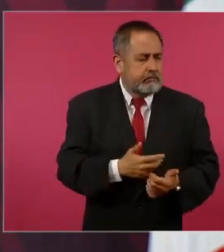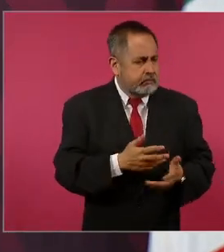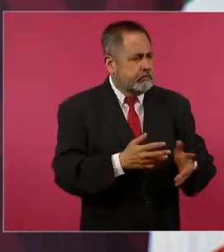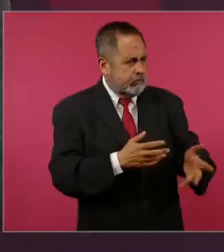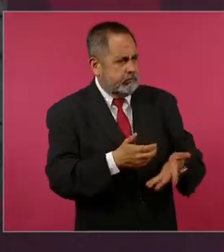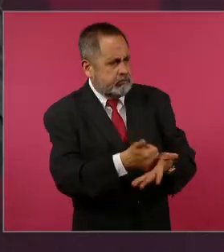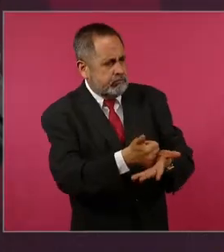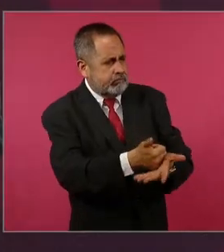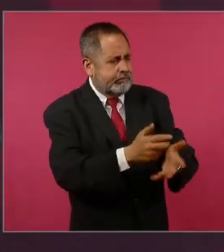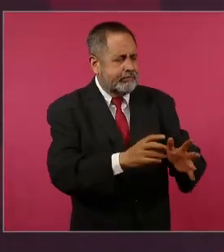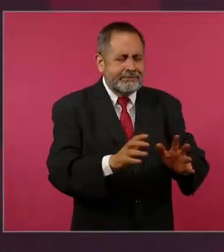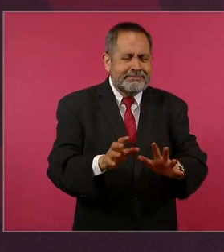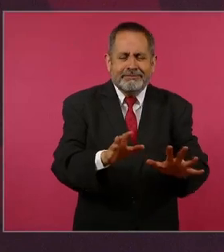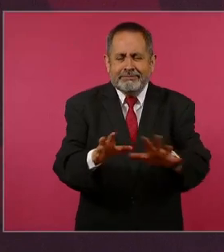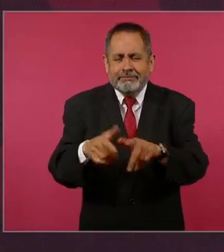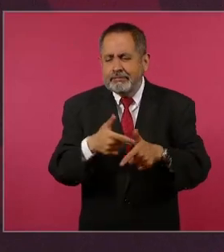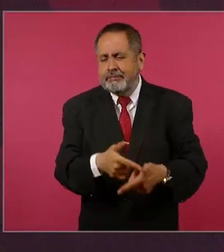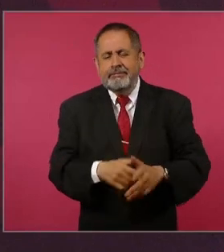mantenerse